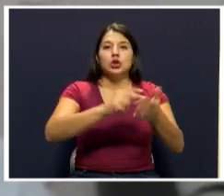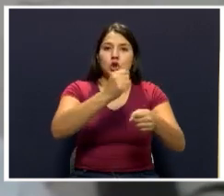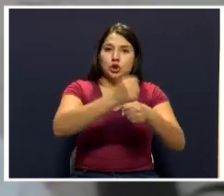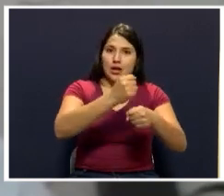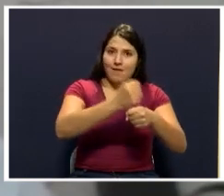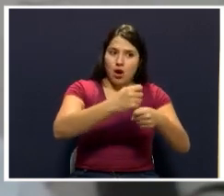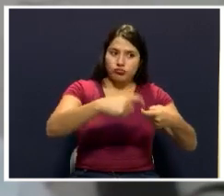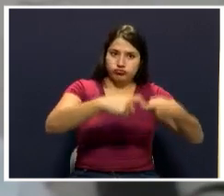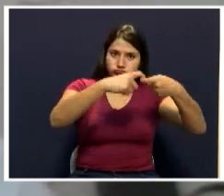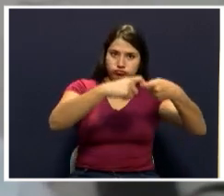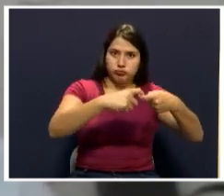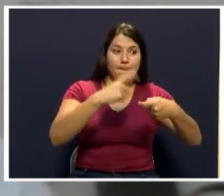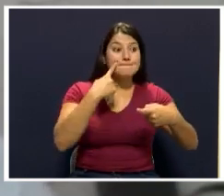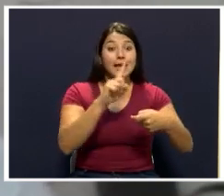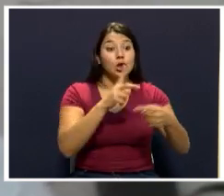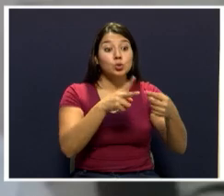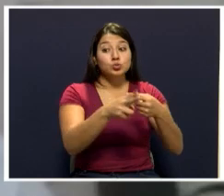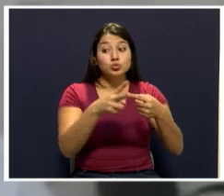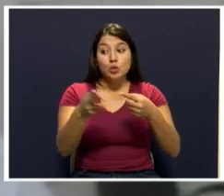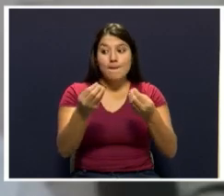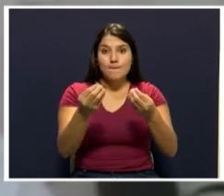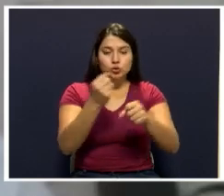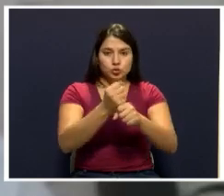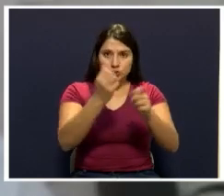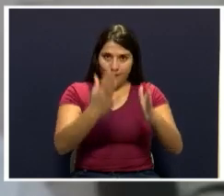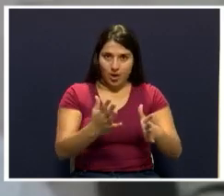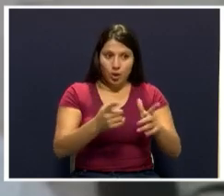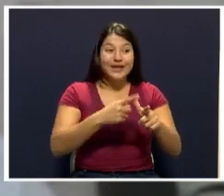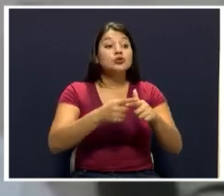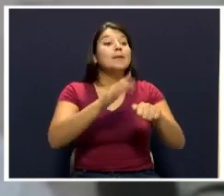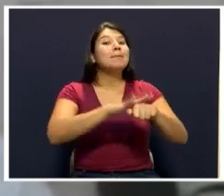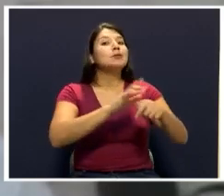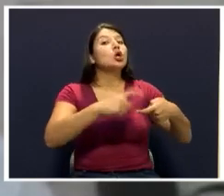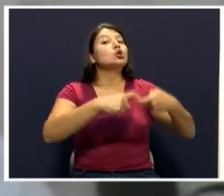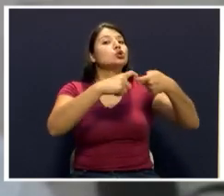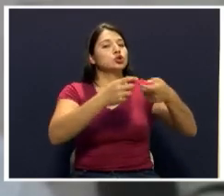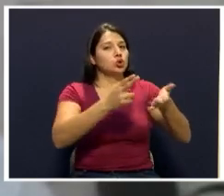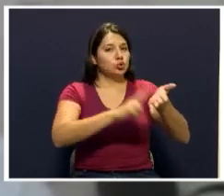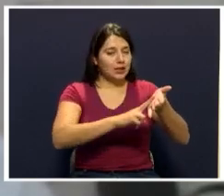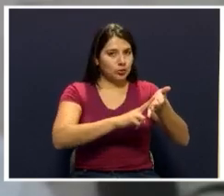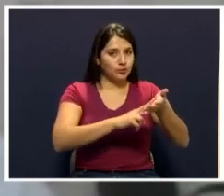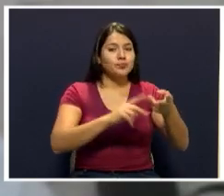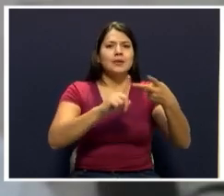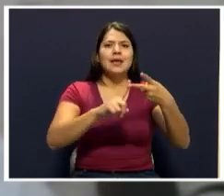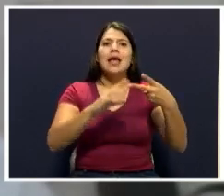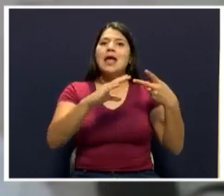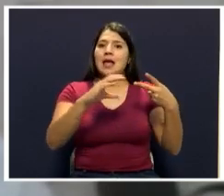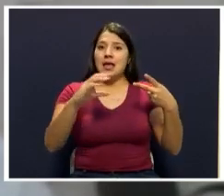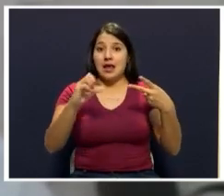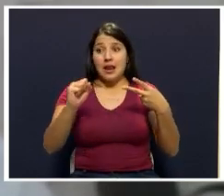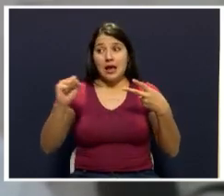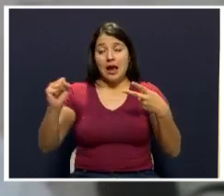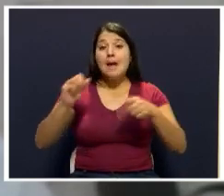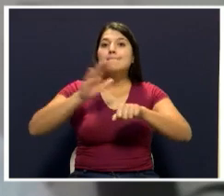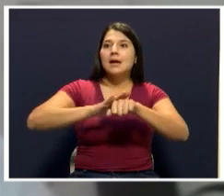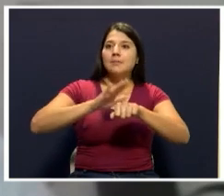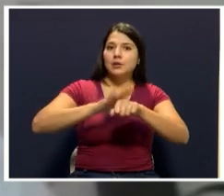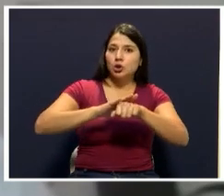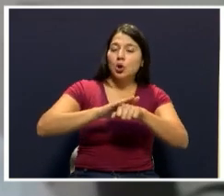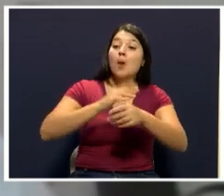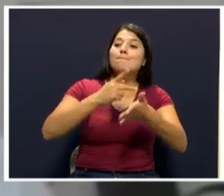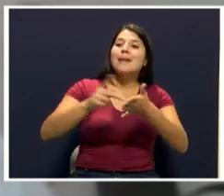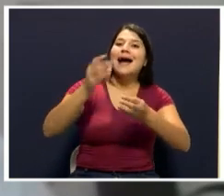el vínculo de miles de trabajadores con sus empresas, y a pesar de que la Caja de Seguro Social aprobó el pago parcial de las cuotas según